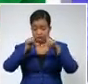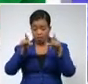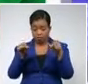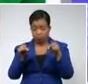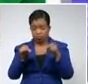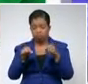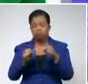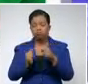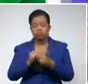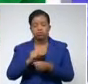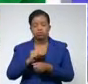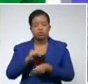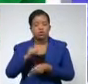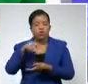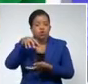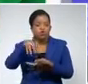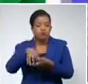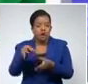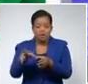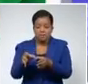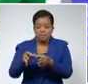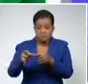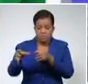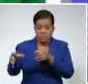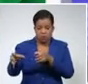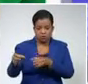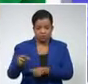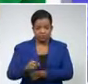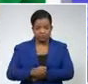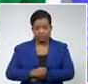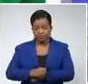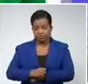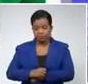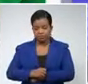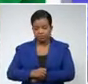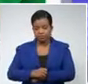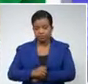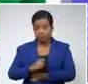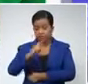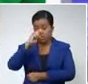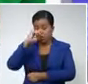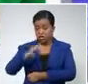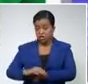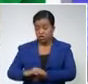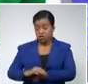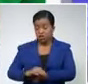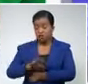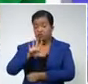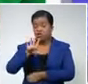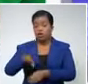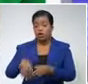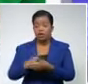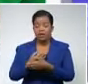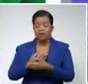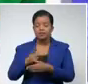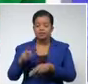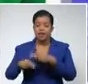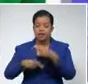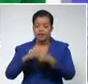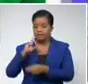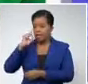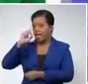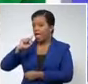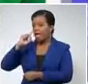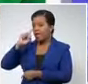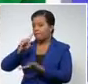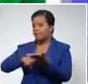para este grupo de edad. Y ese niño al 5.º día se le toma un PCR, igual que al adulto.